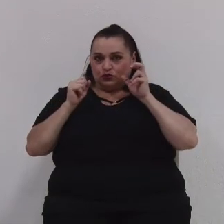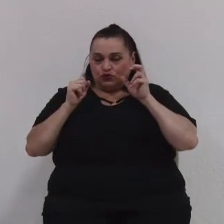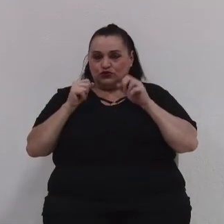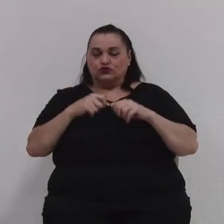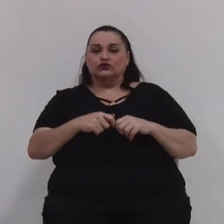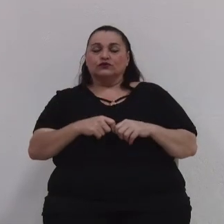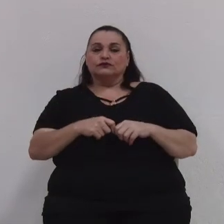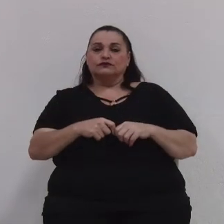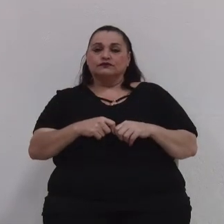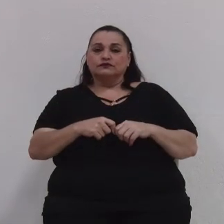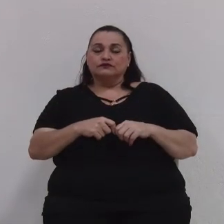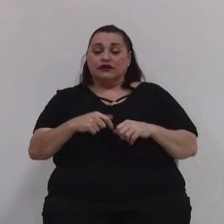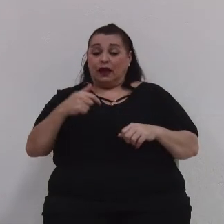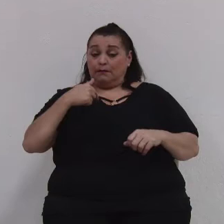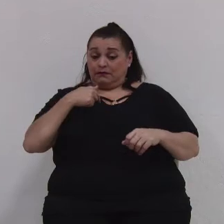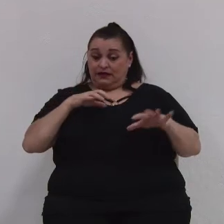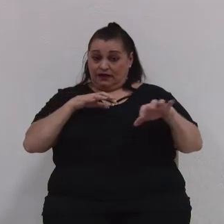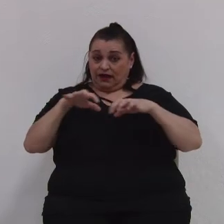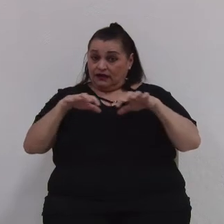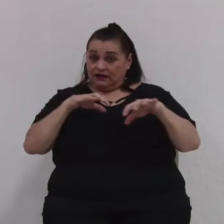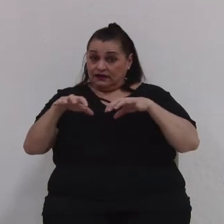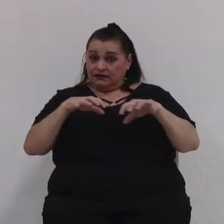que en mi actividad,